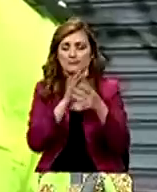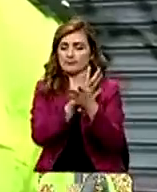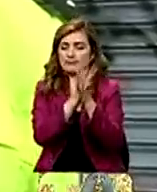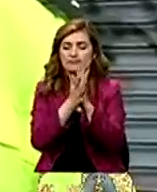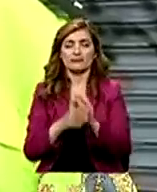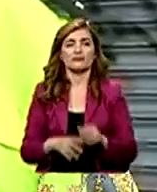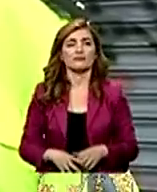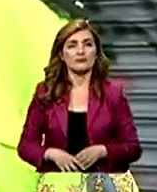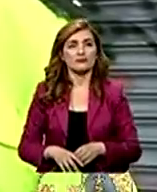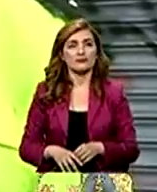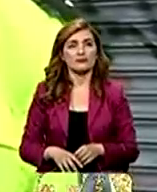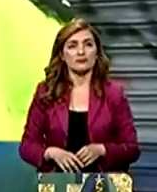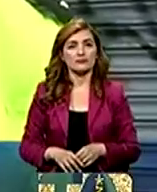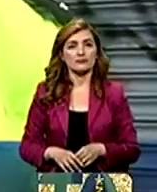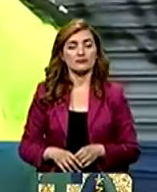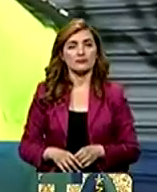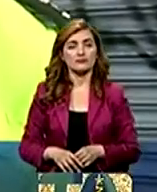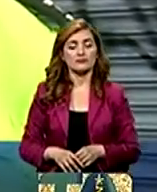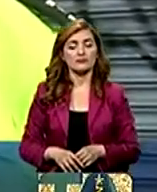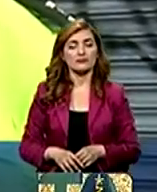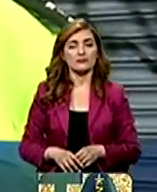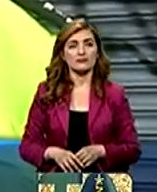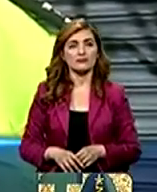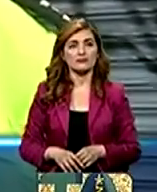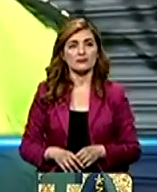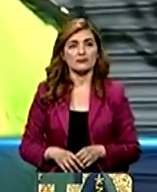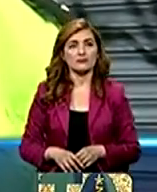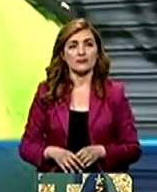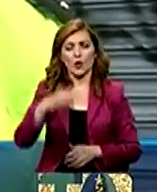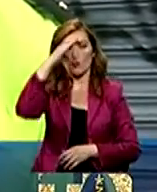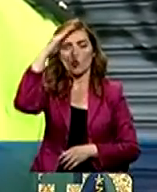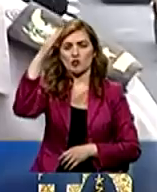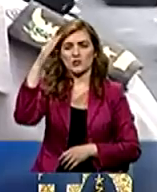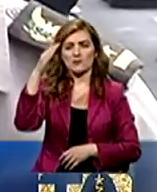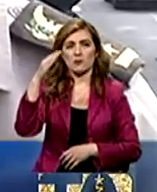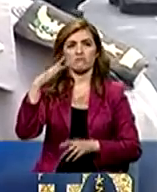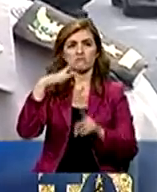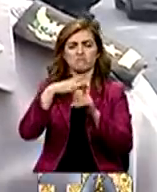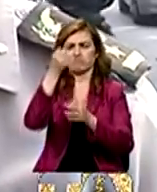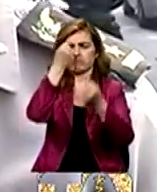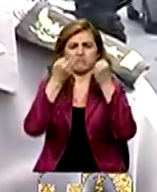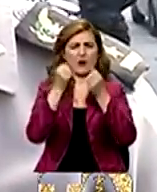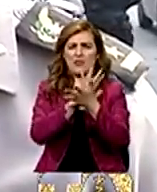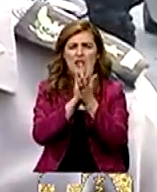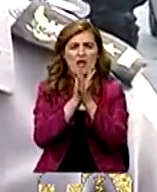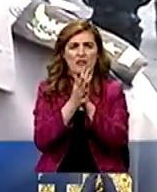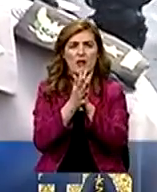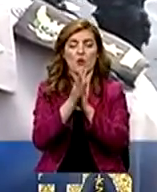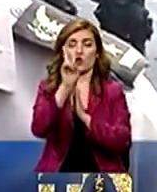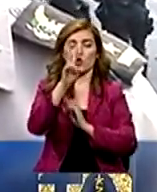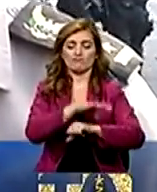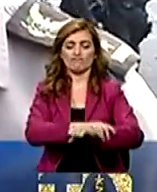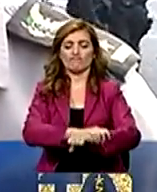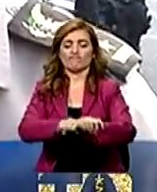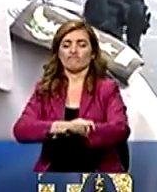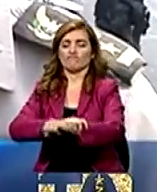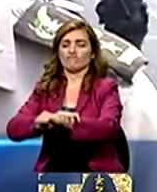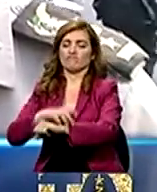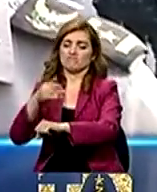Ni nuestro personal ha sido agredido tampoco. Hay 2 detenidos. Fueron trasladados a la unidad de flagrancia justamente para que